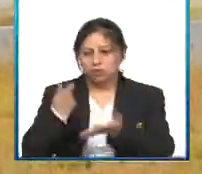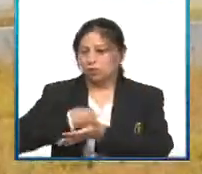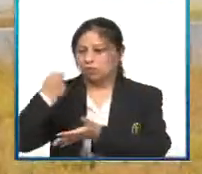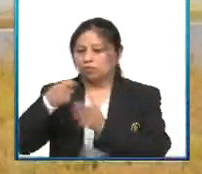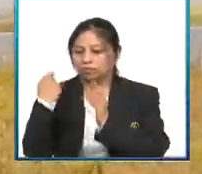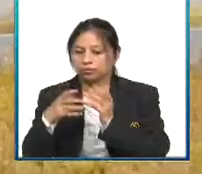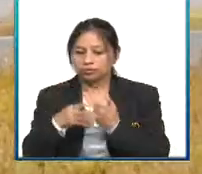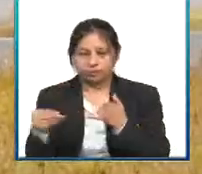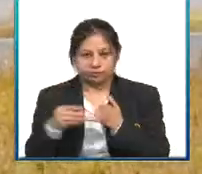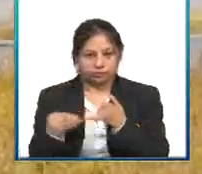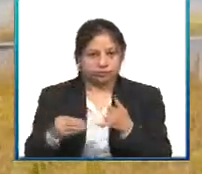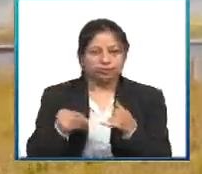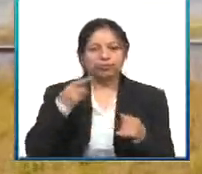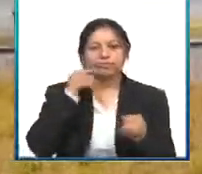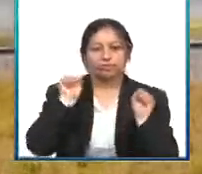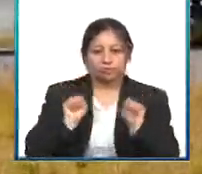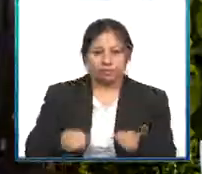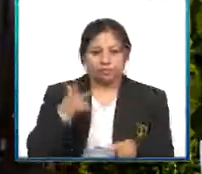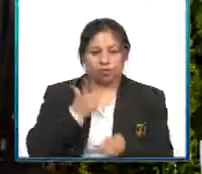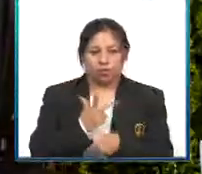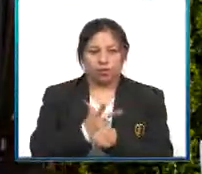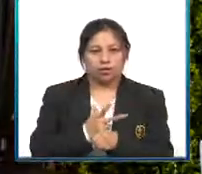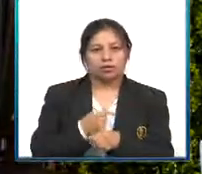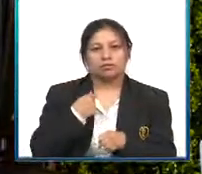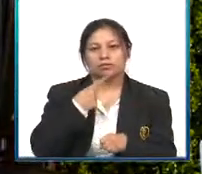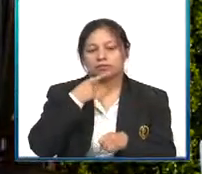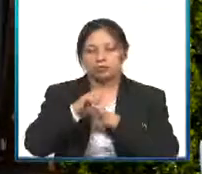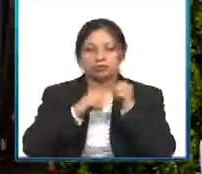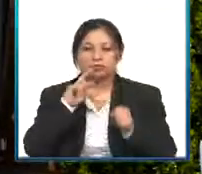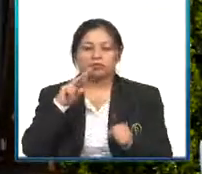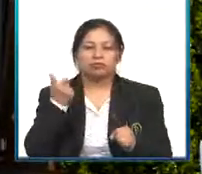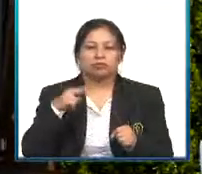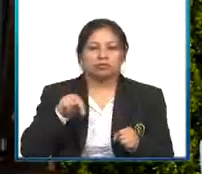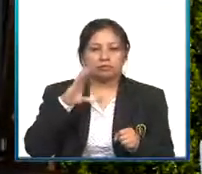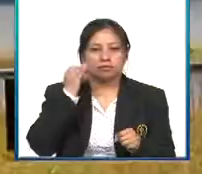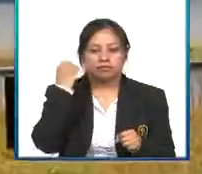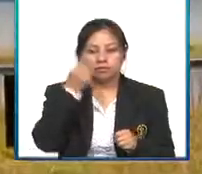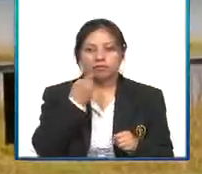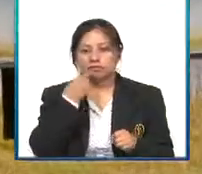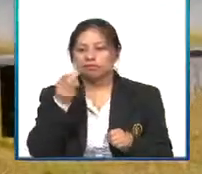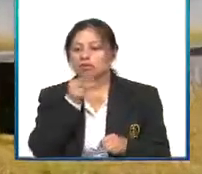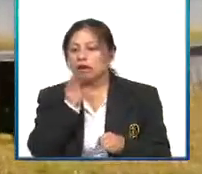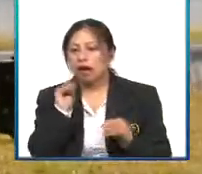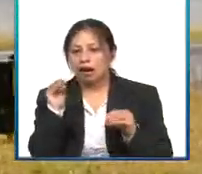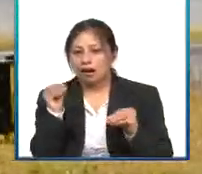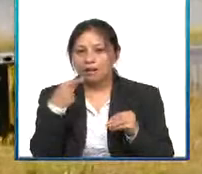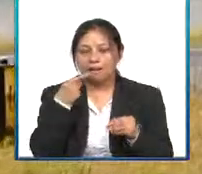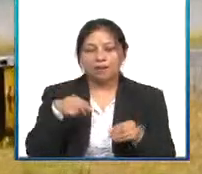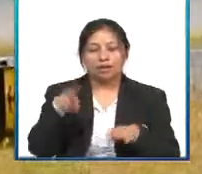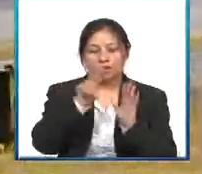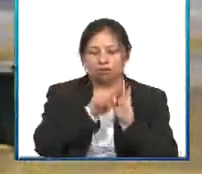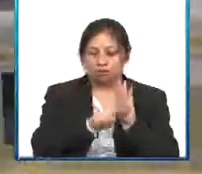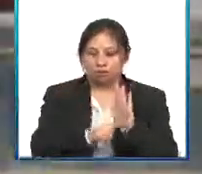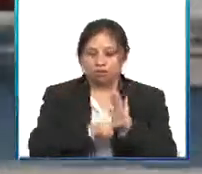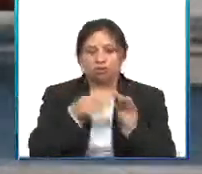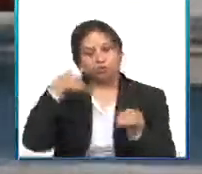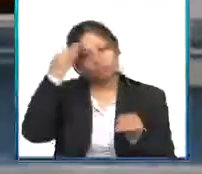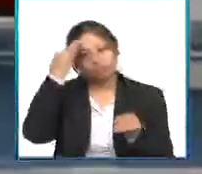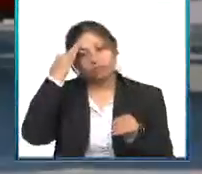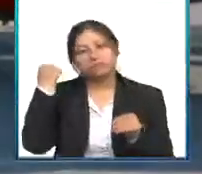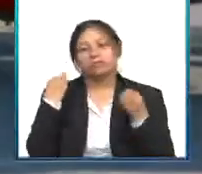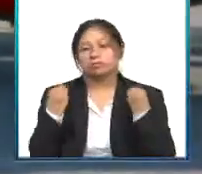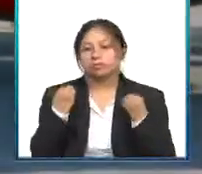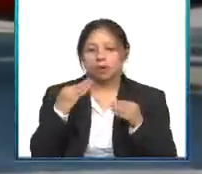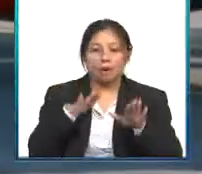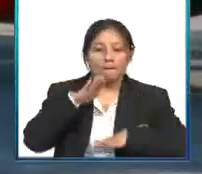pago de impuestos a las líneas aéreas que operan en Guatemala. Francis Argueta, director de Aeronáutica Civil, habla de los beneficios de la normativa. A su consideración, es